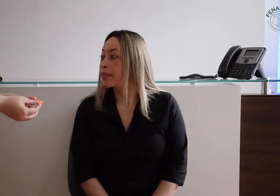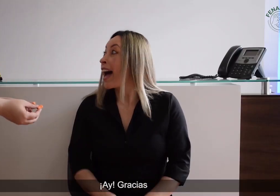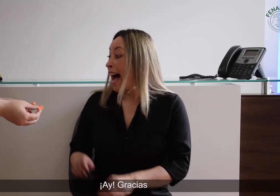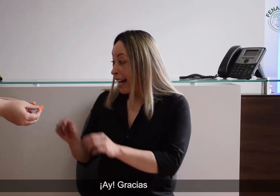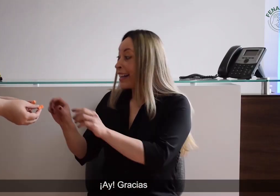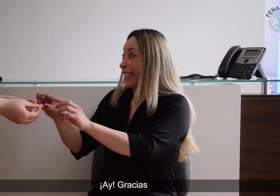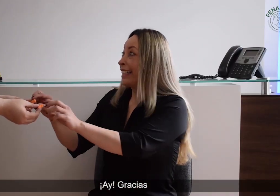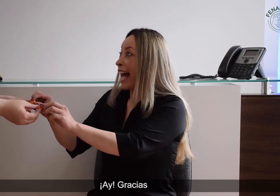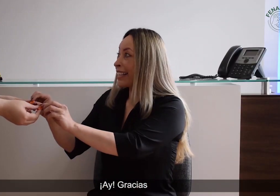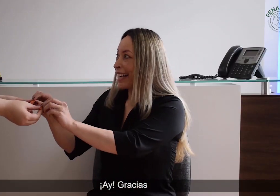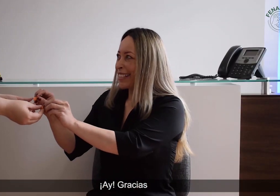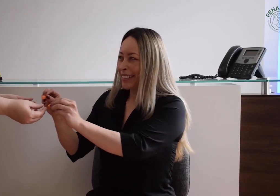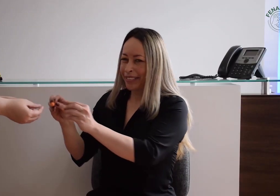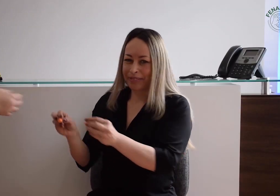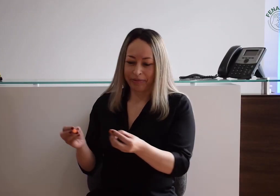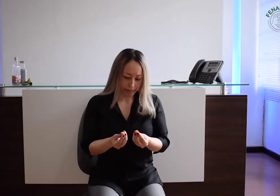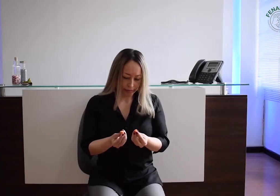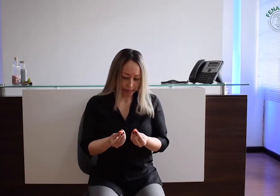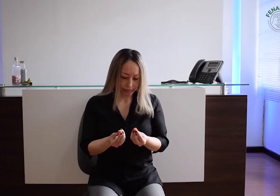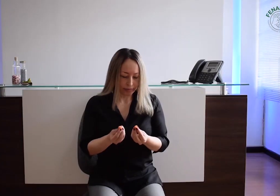¡Ay, gracias!